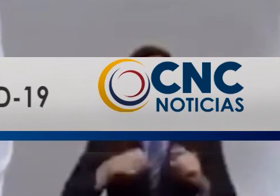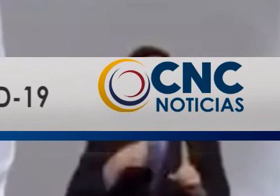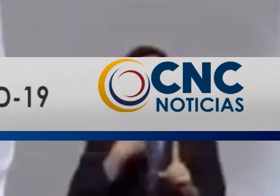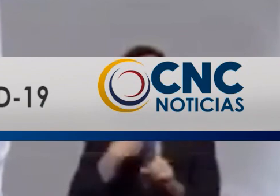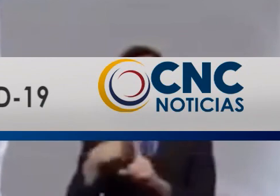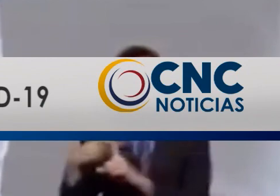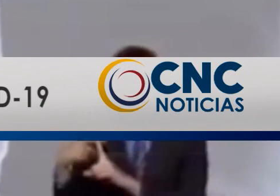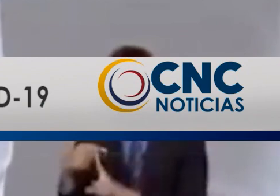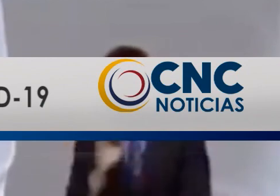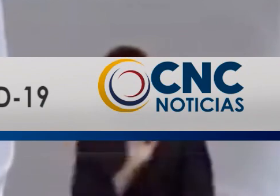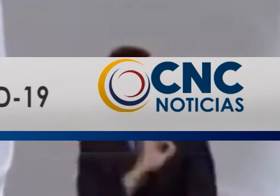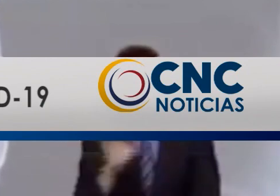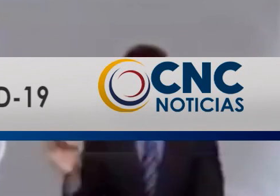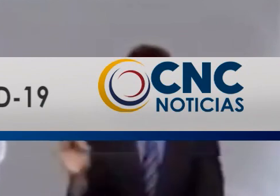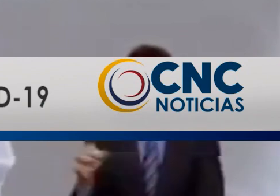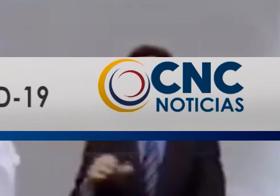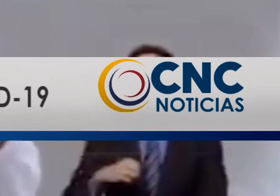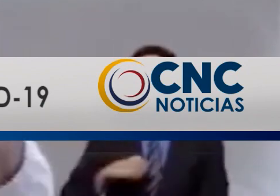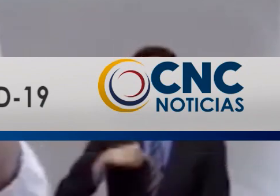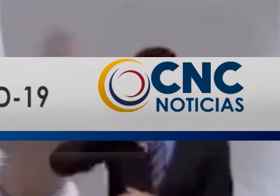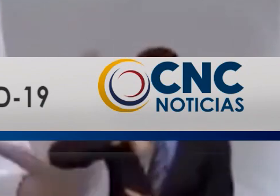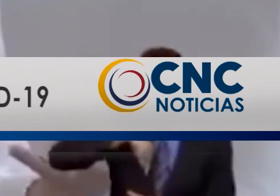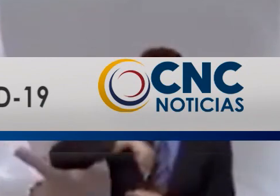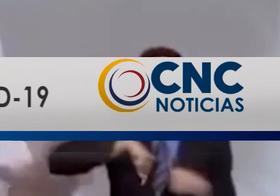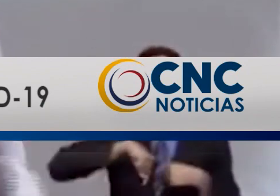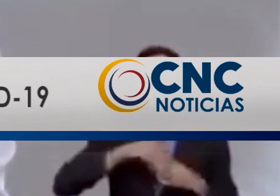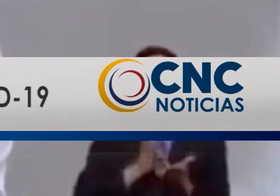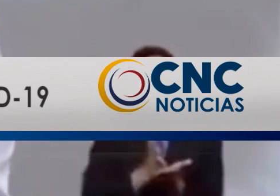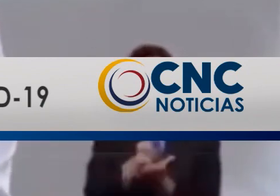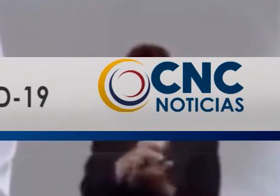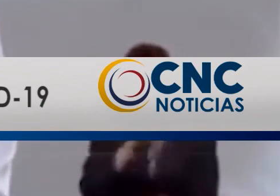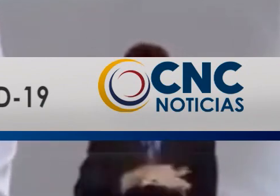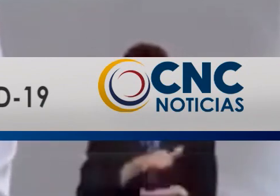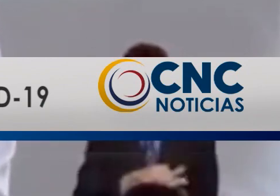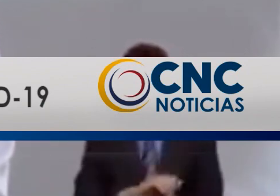siempre, porque es una cicatriz que queda y una forma que el organismo tiene de informarnos.